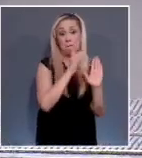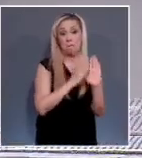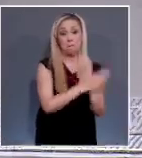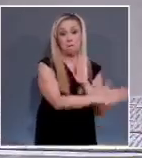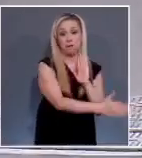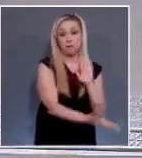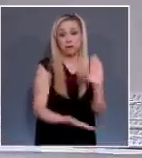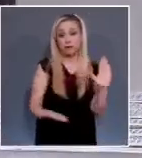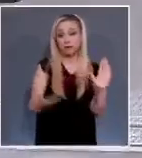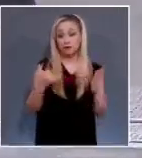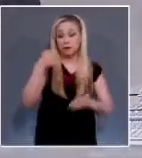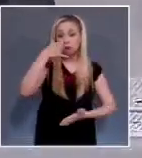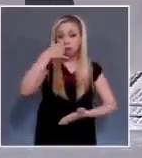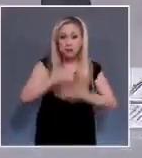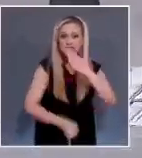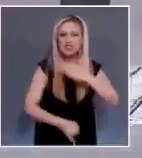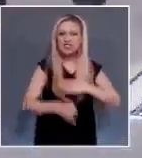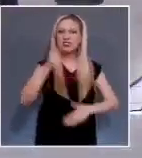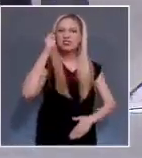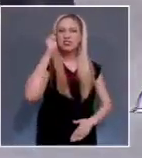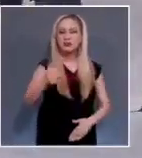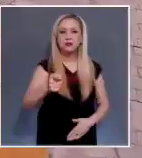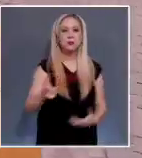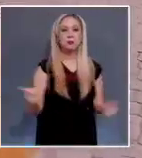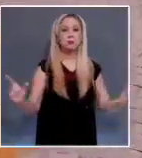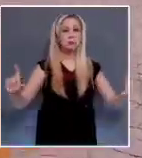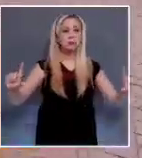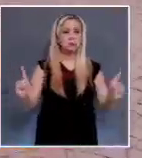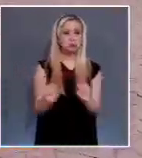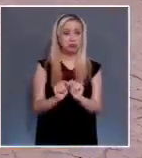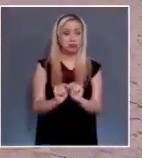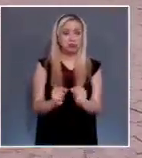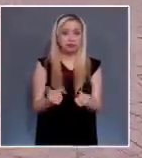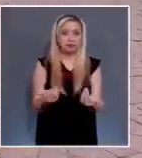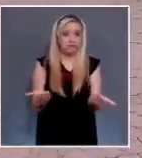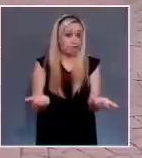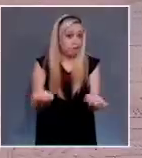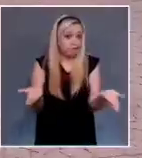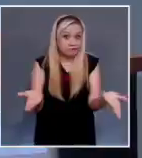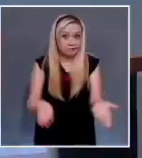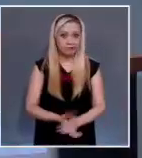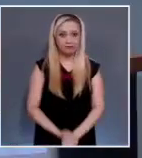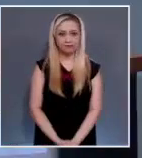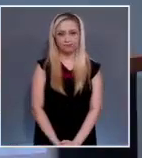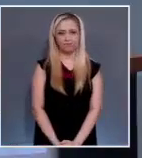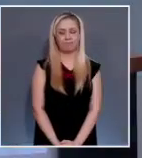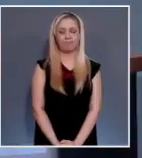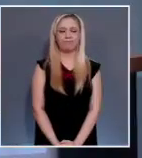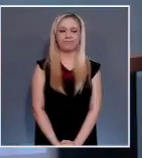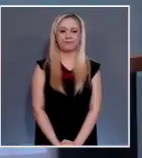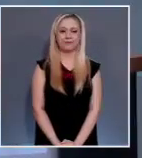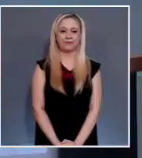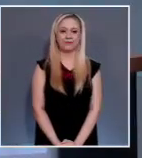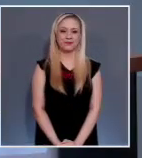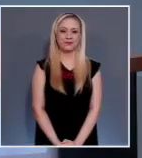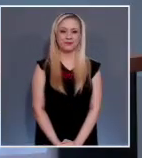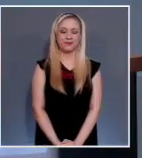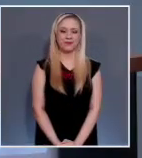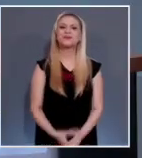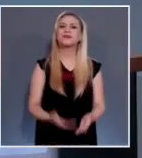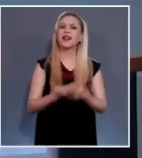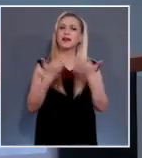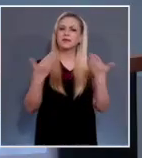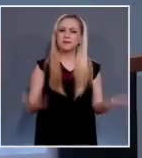Para el canal del Poder Judicial de la Federación, Óscar González. Y vamos ahora con información